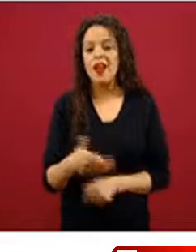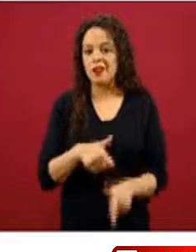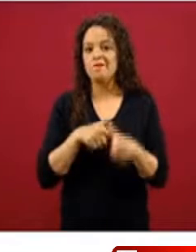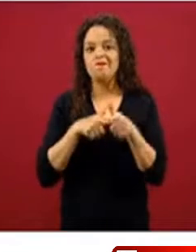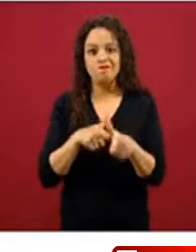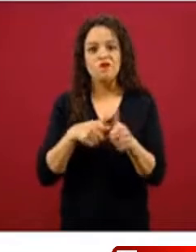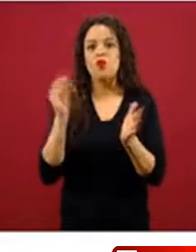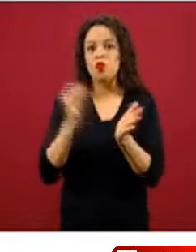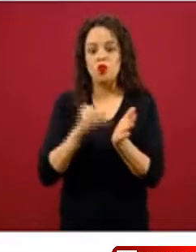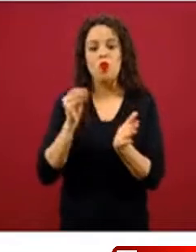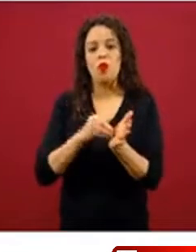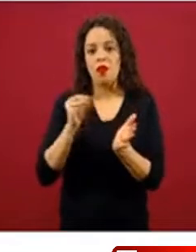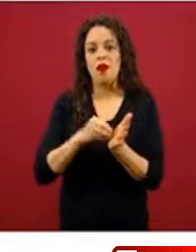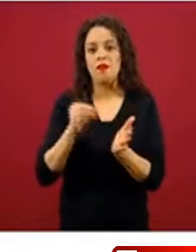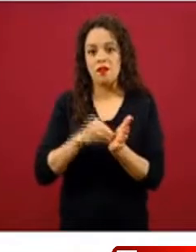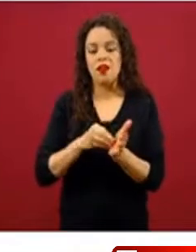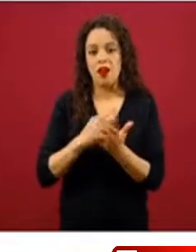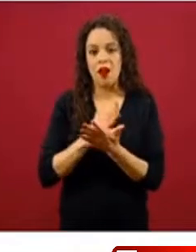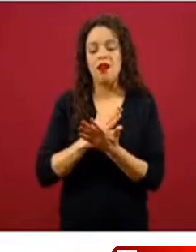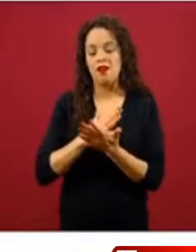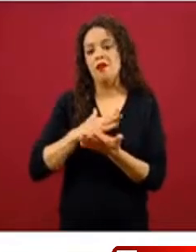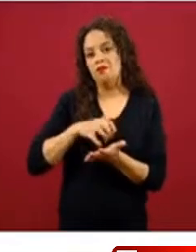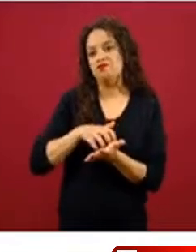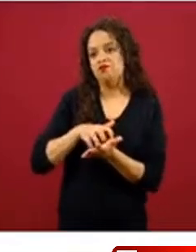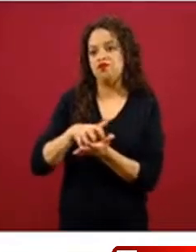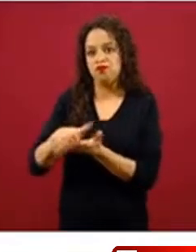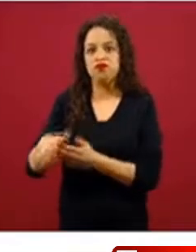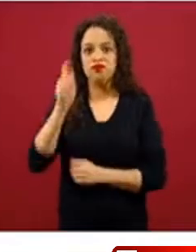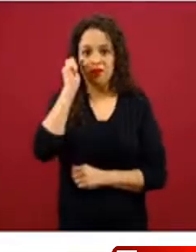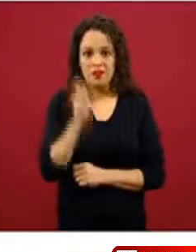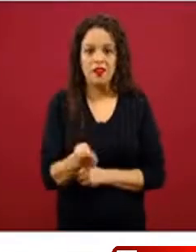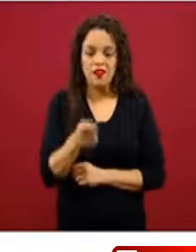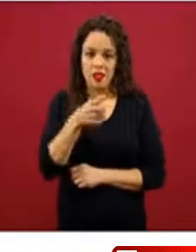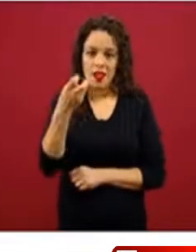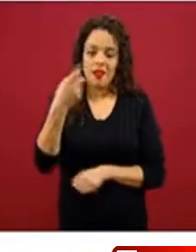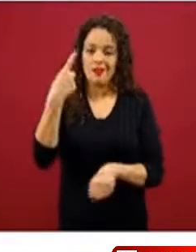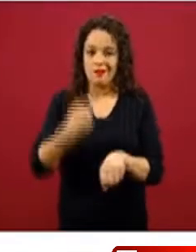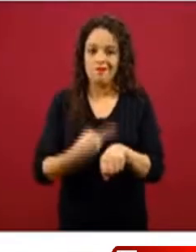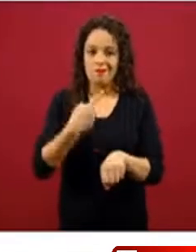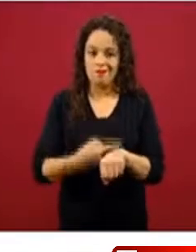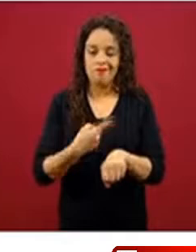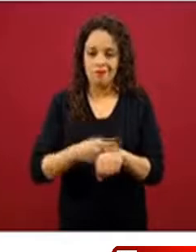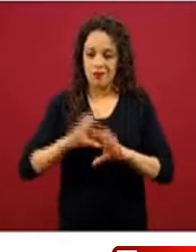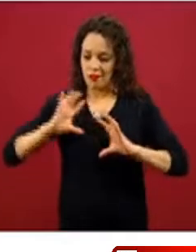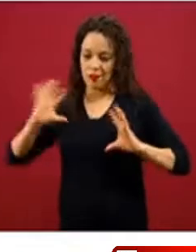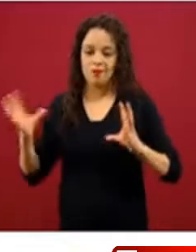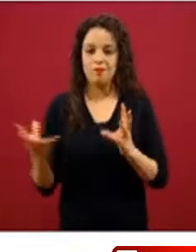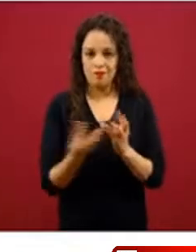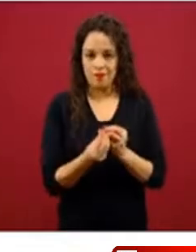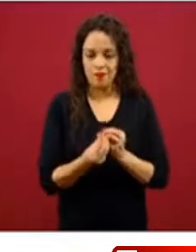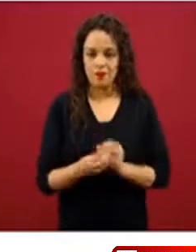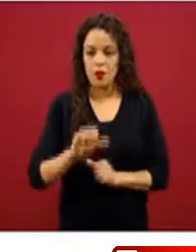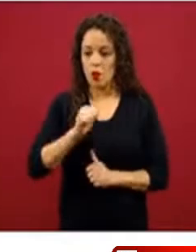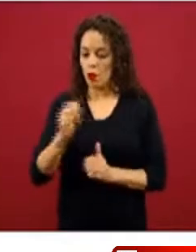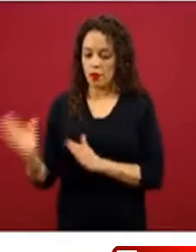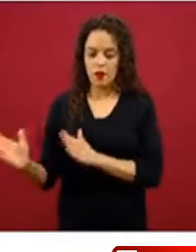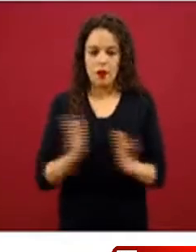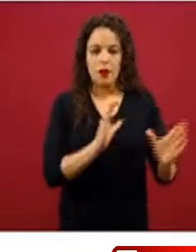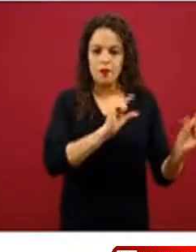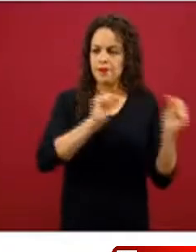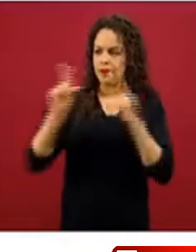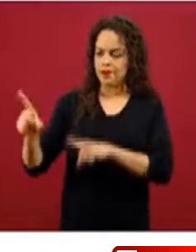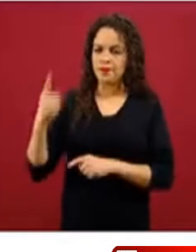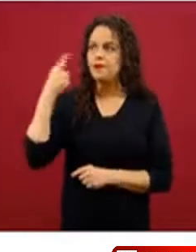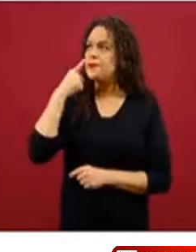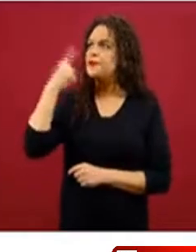continúa incrementando la carga acumulada de la enfermedad. Veamos la siguiente diapositiva. Son